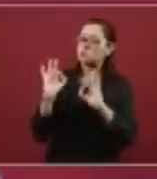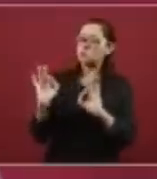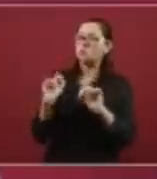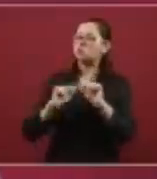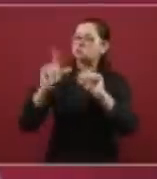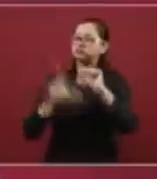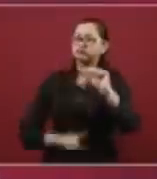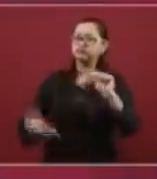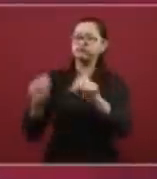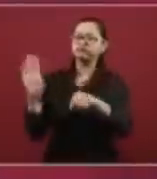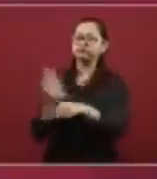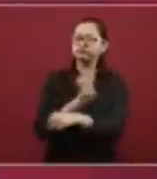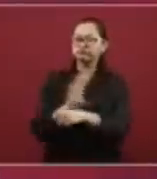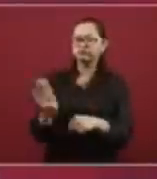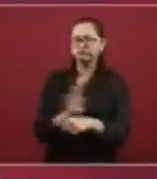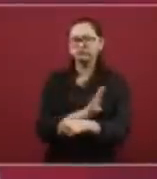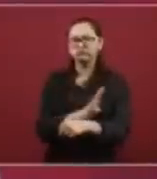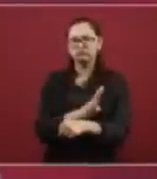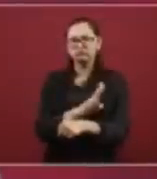nación,